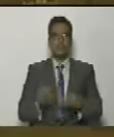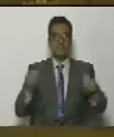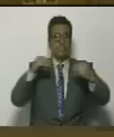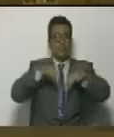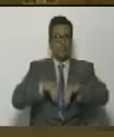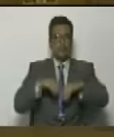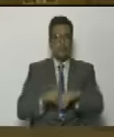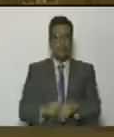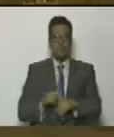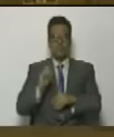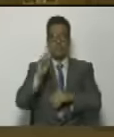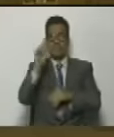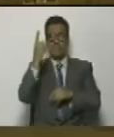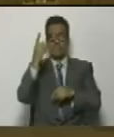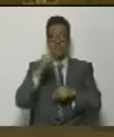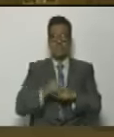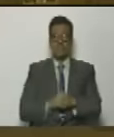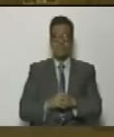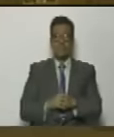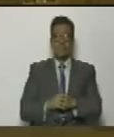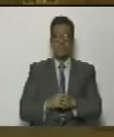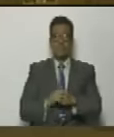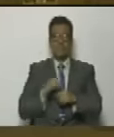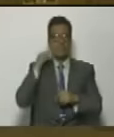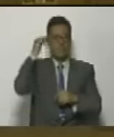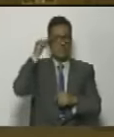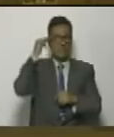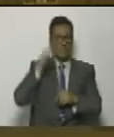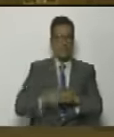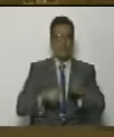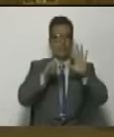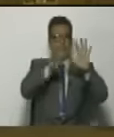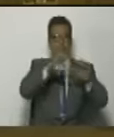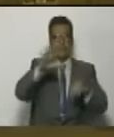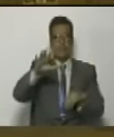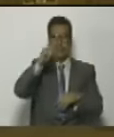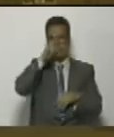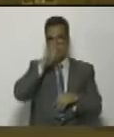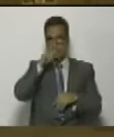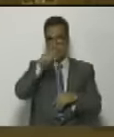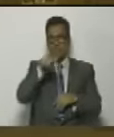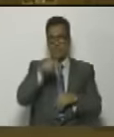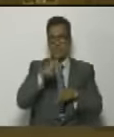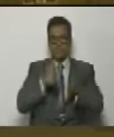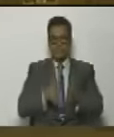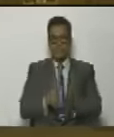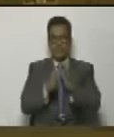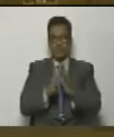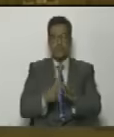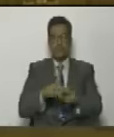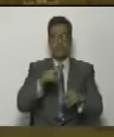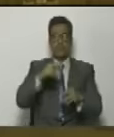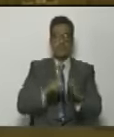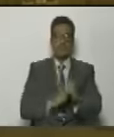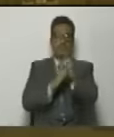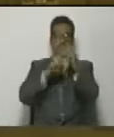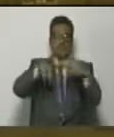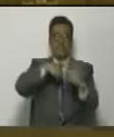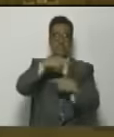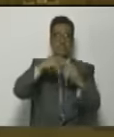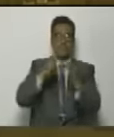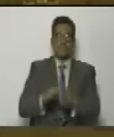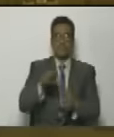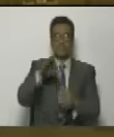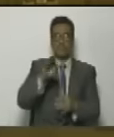Acuerda, primero, conmemorar los 95 años del natalicio del líder revolucionario